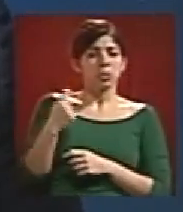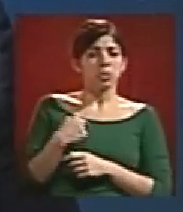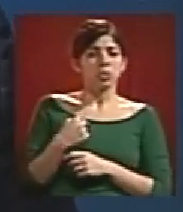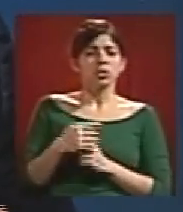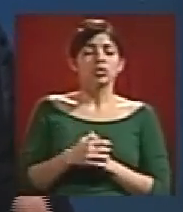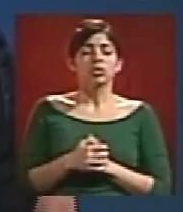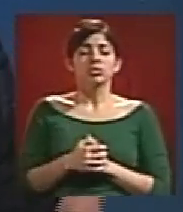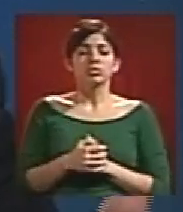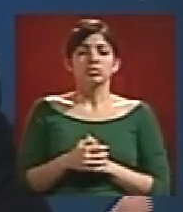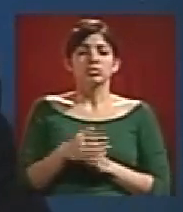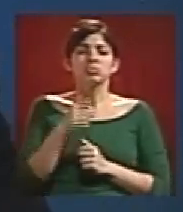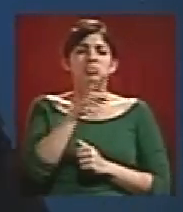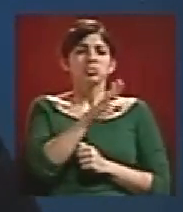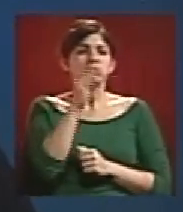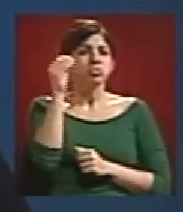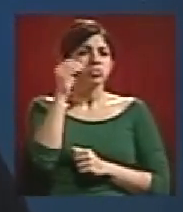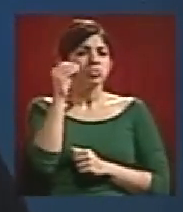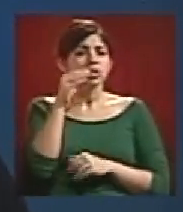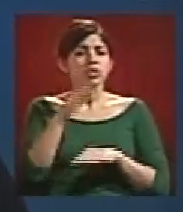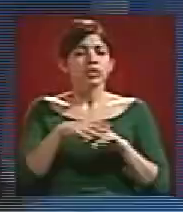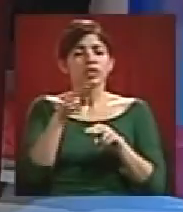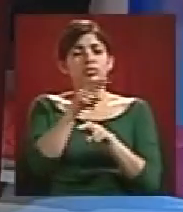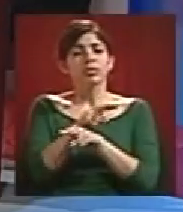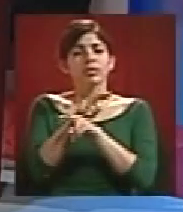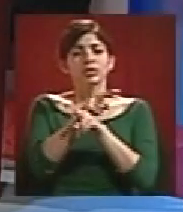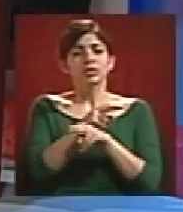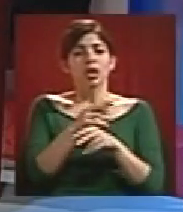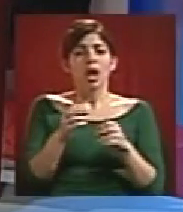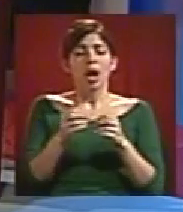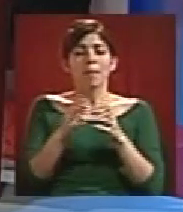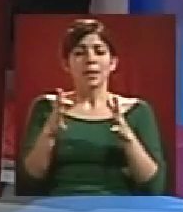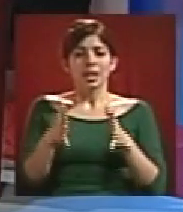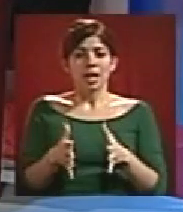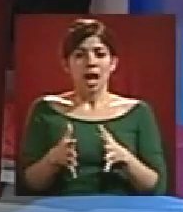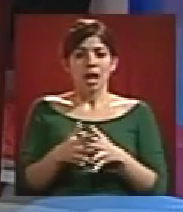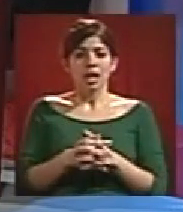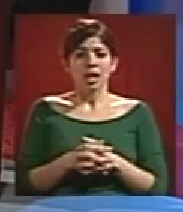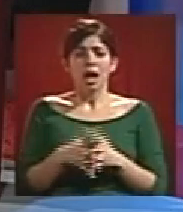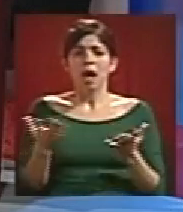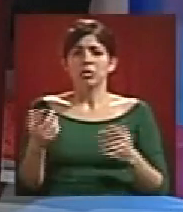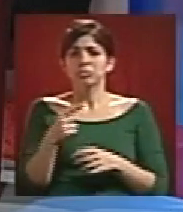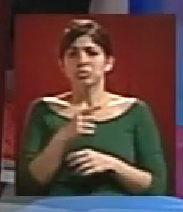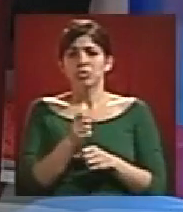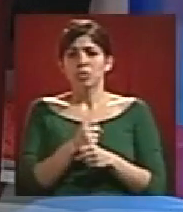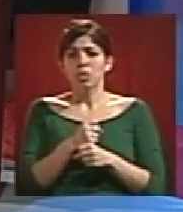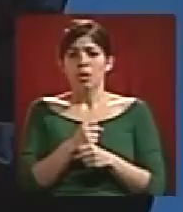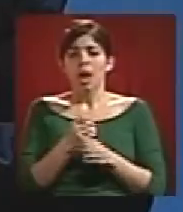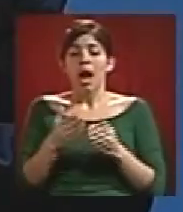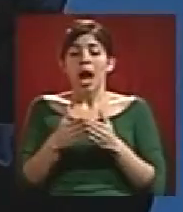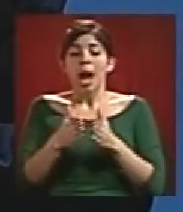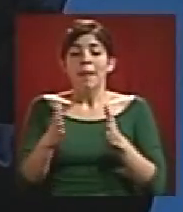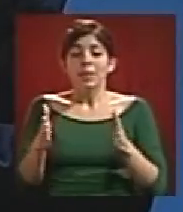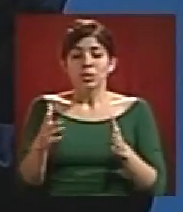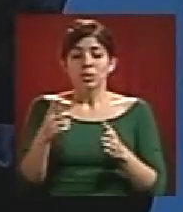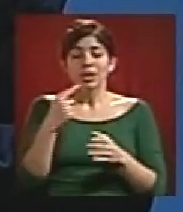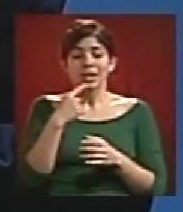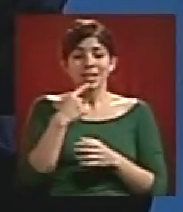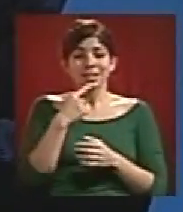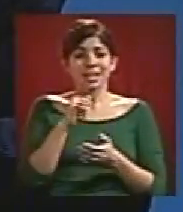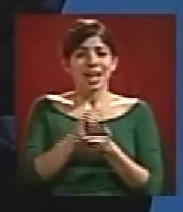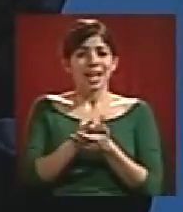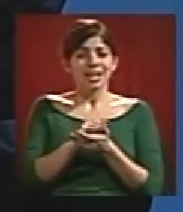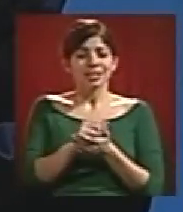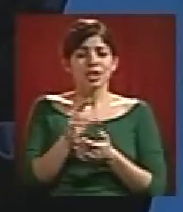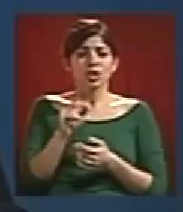usted de la supervisión americana? A Dios gracias, nada, ¿verdad? O sea, aprendo a que esas cosas no